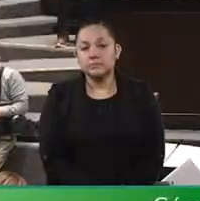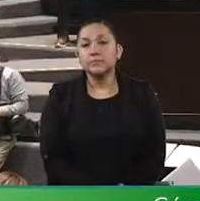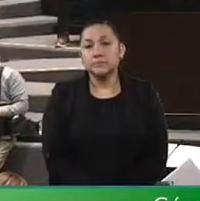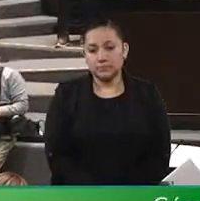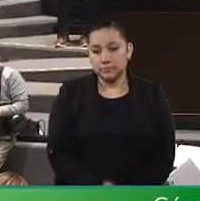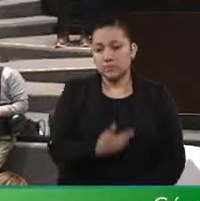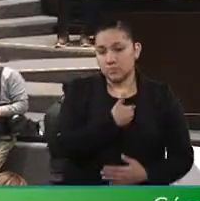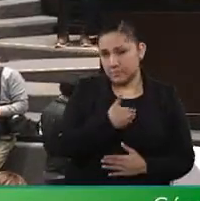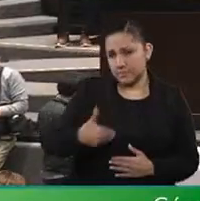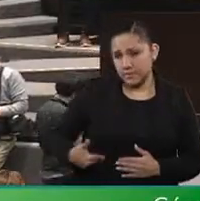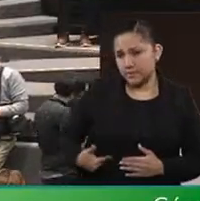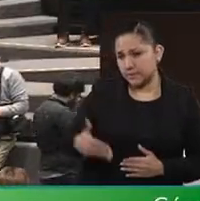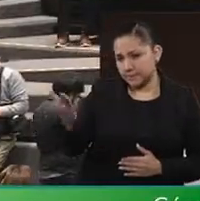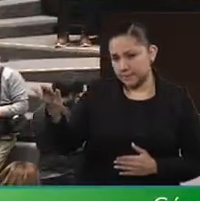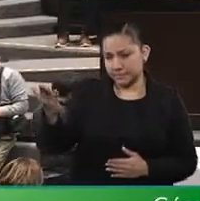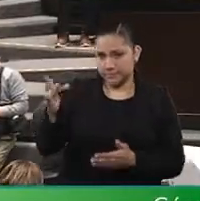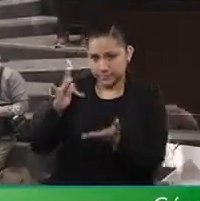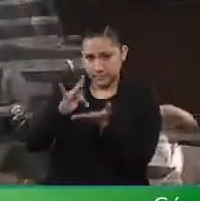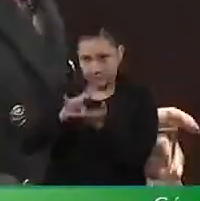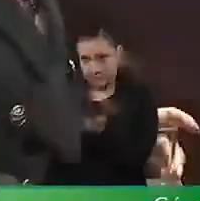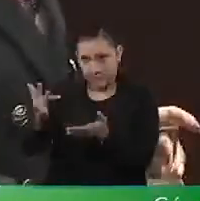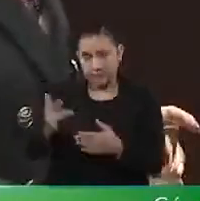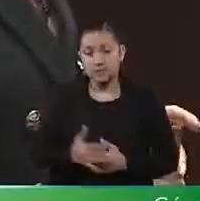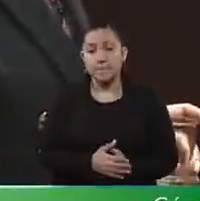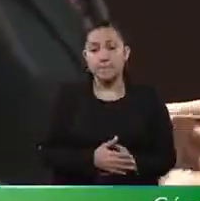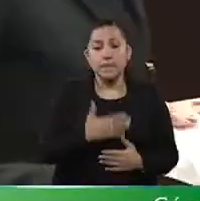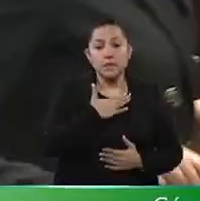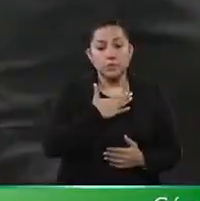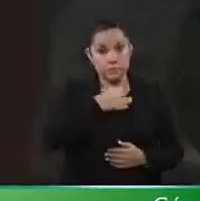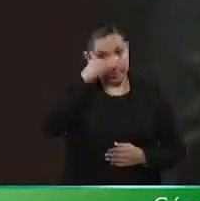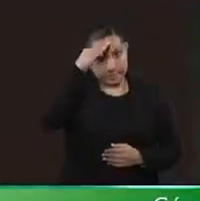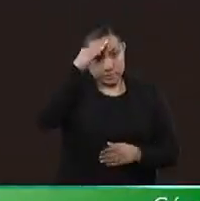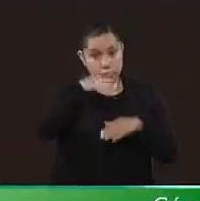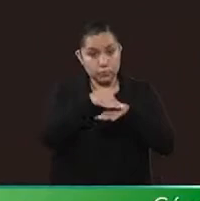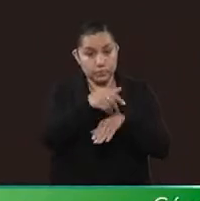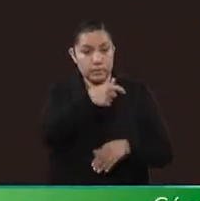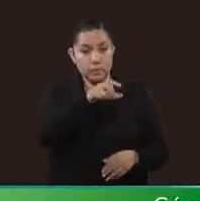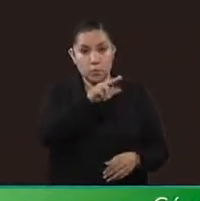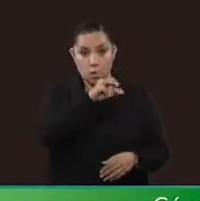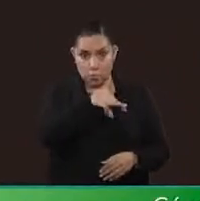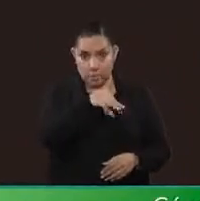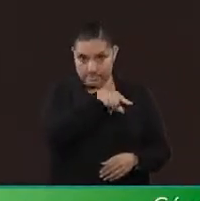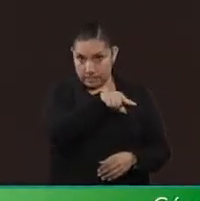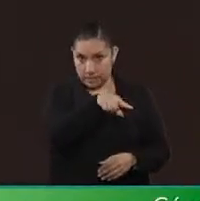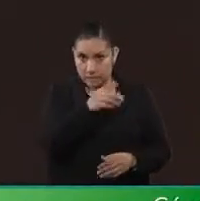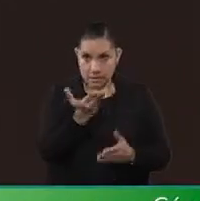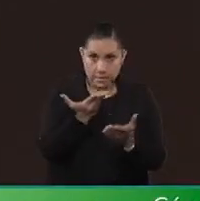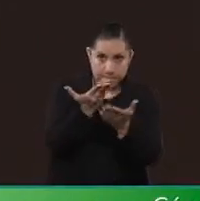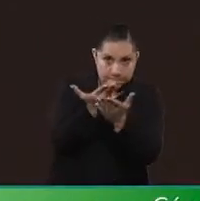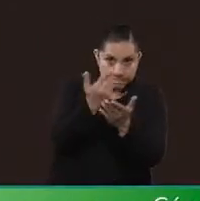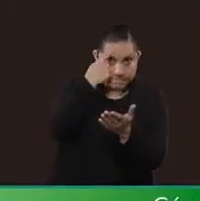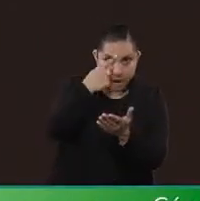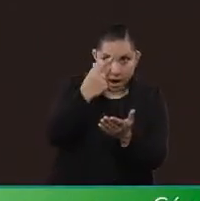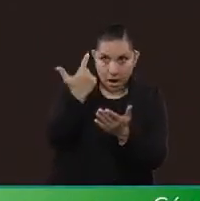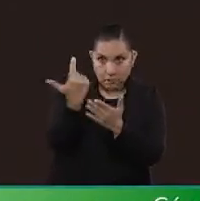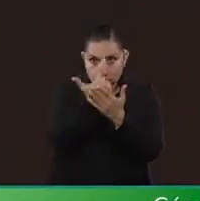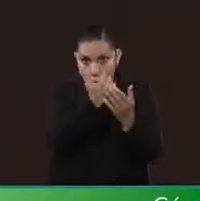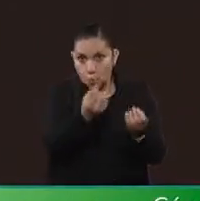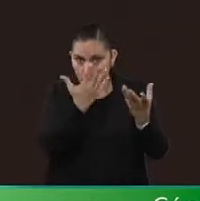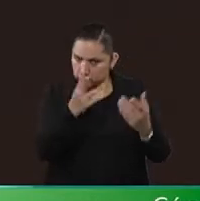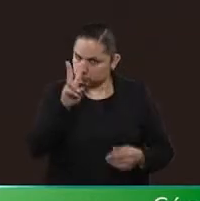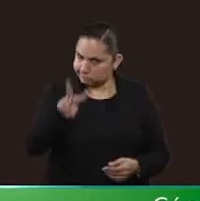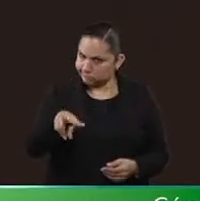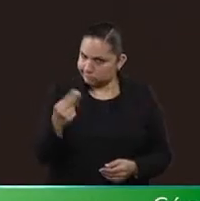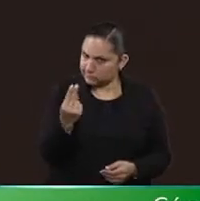Gracias, presidente. Me parece que la propuesta sobre verificación de quórum es procedente. Realmente es una reforma